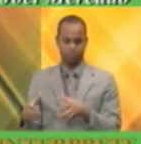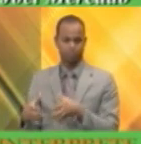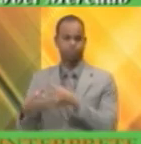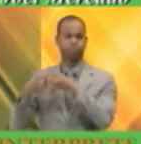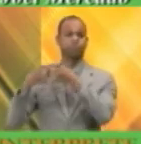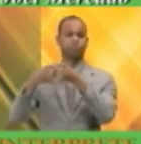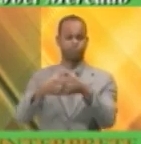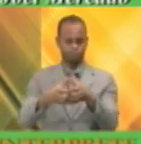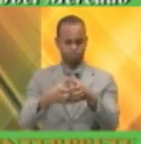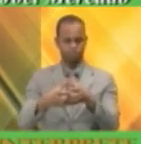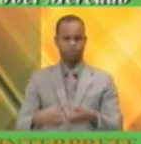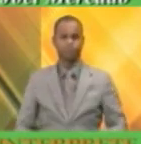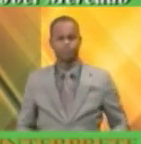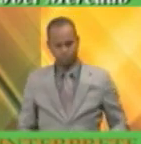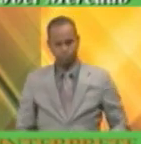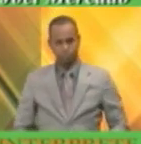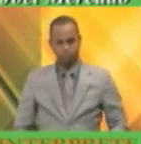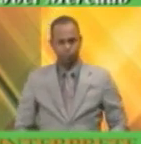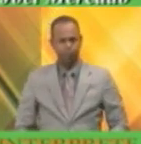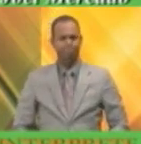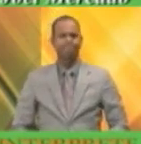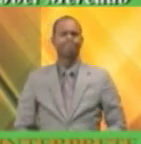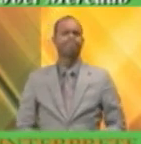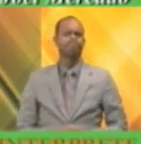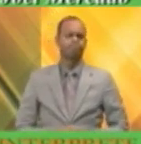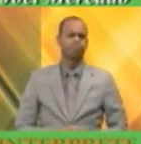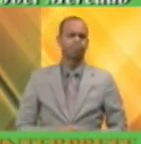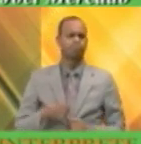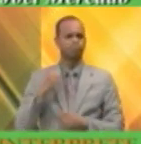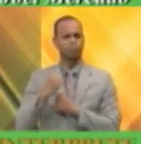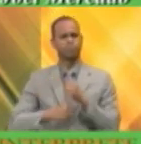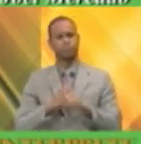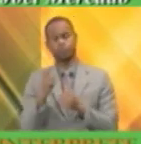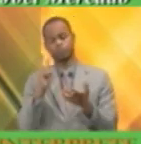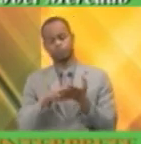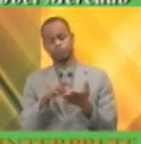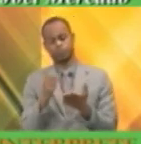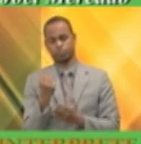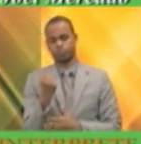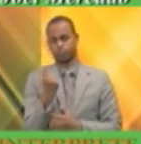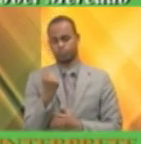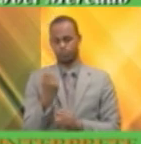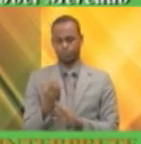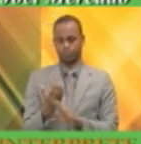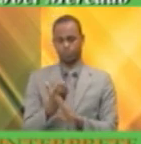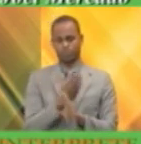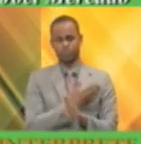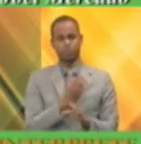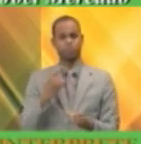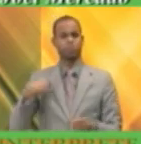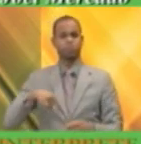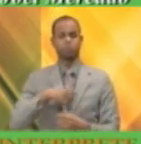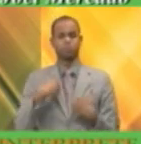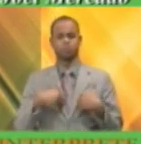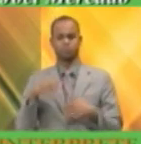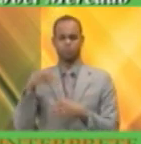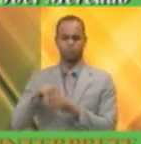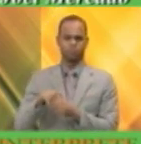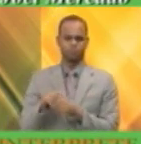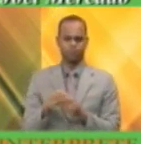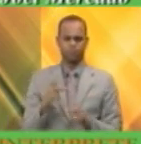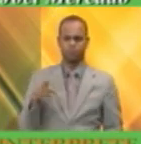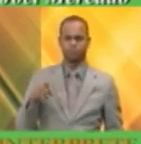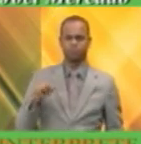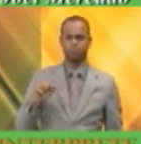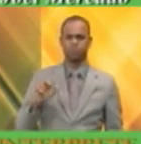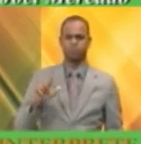Uh-huh. Fíjese que antes del 2011 teníamos representación en los Juegos